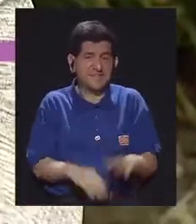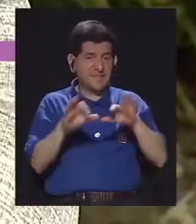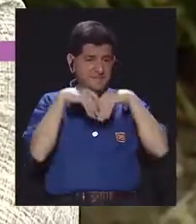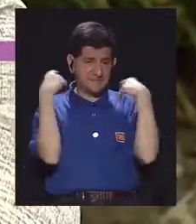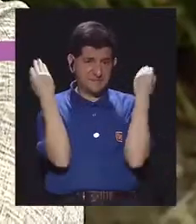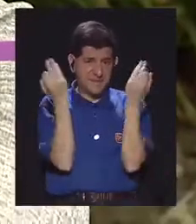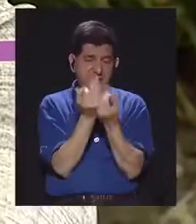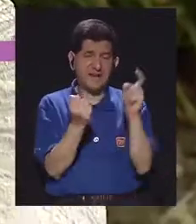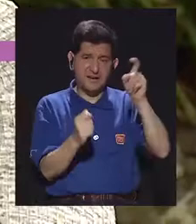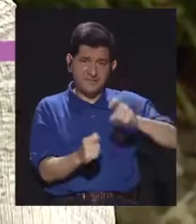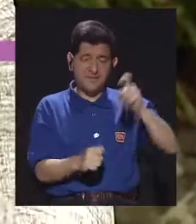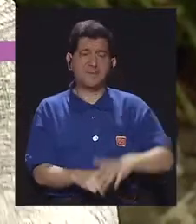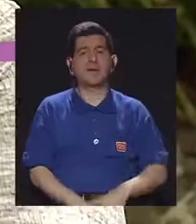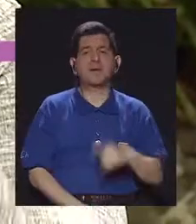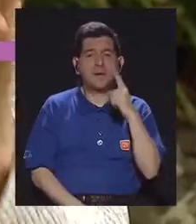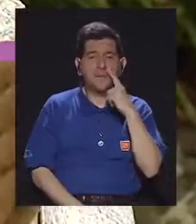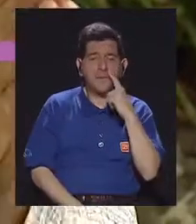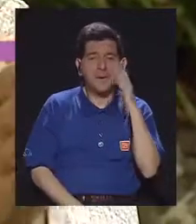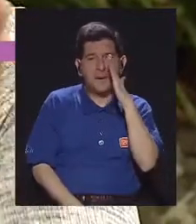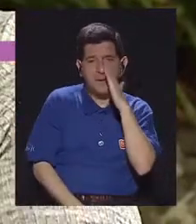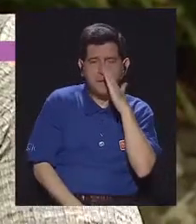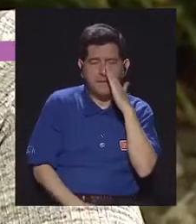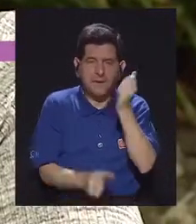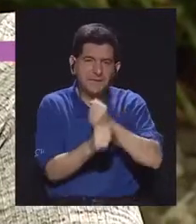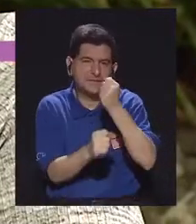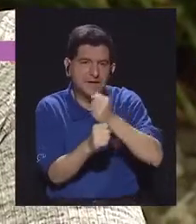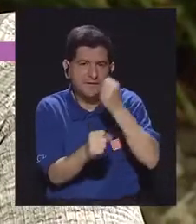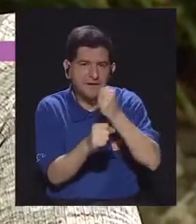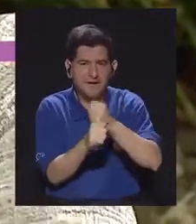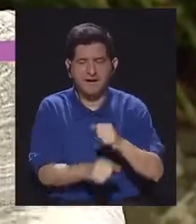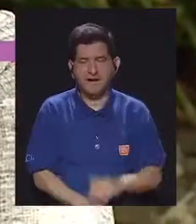de la familia que necesita, papá y mamá necesitan